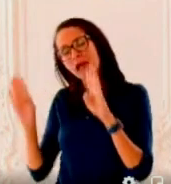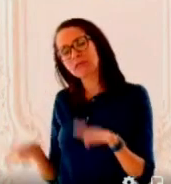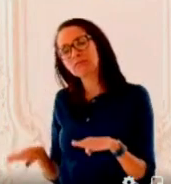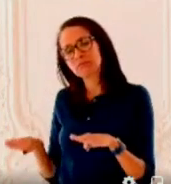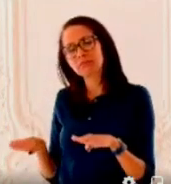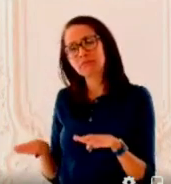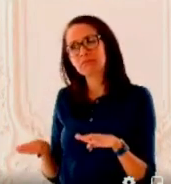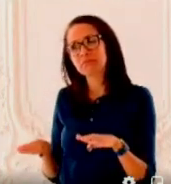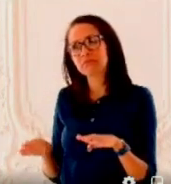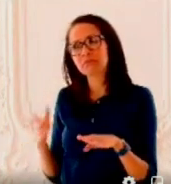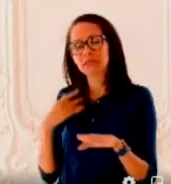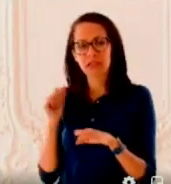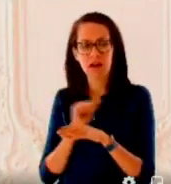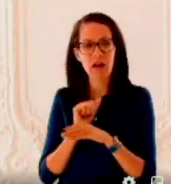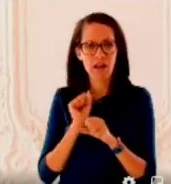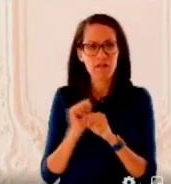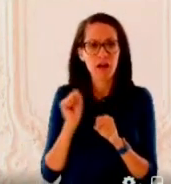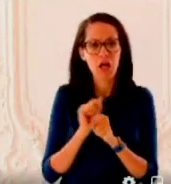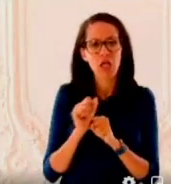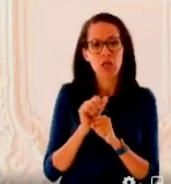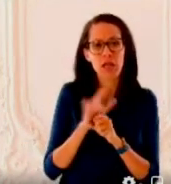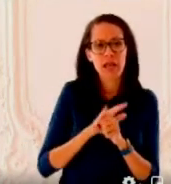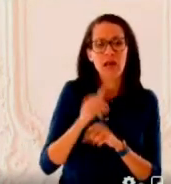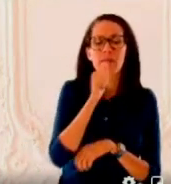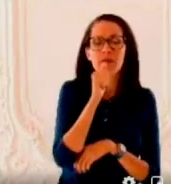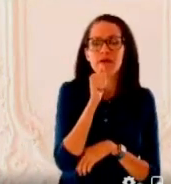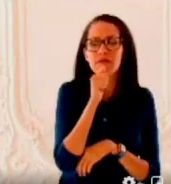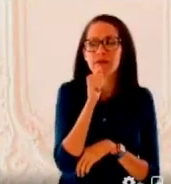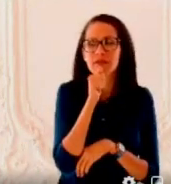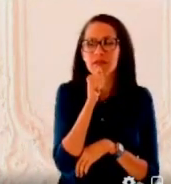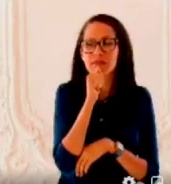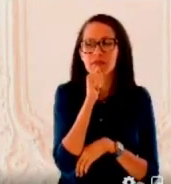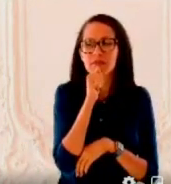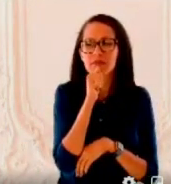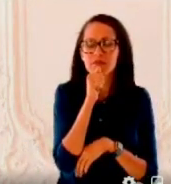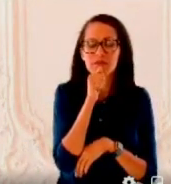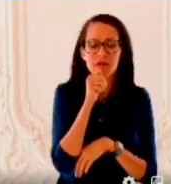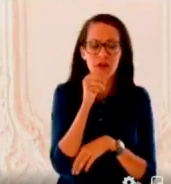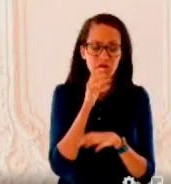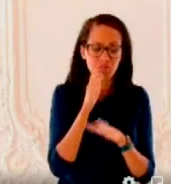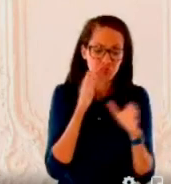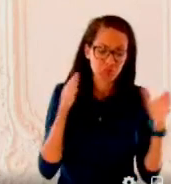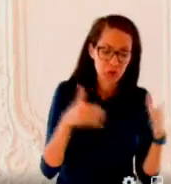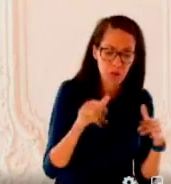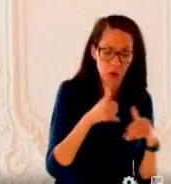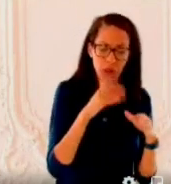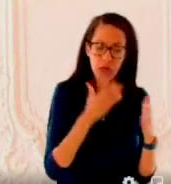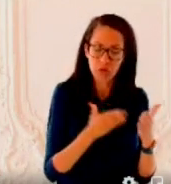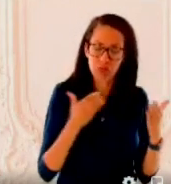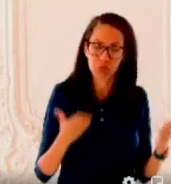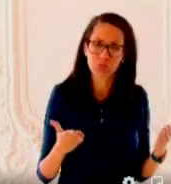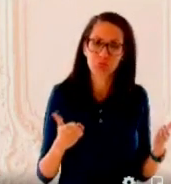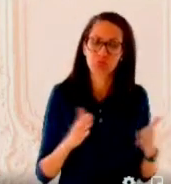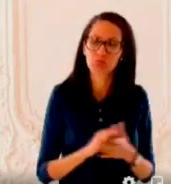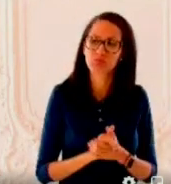mi práctica privada, dedicándole tiempo a otras cosas.